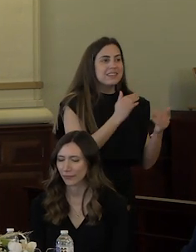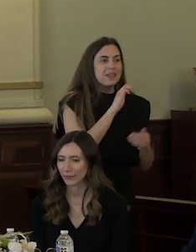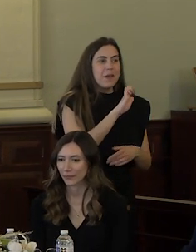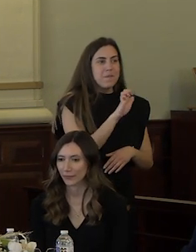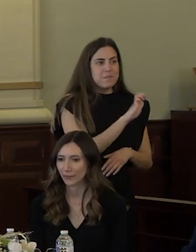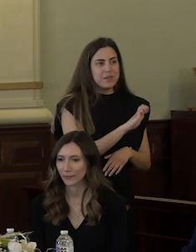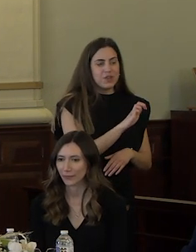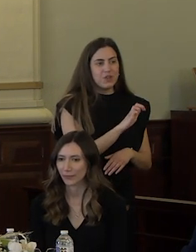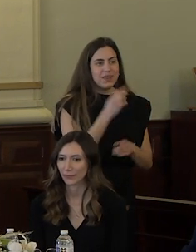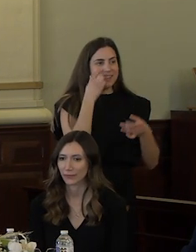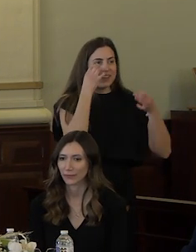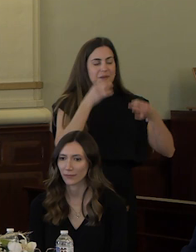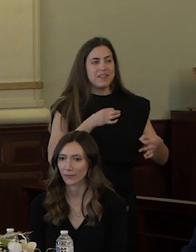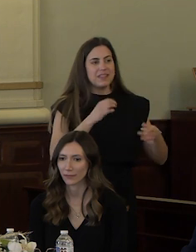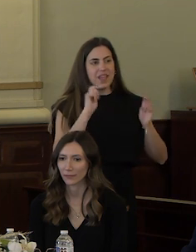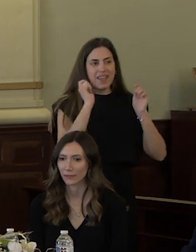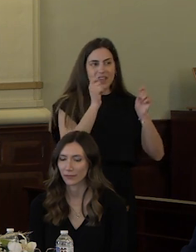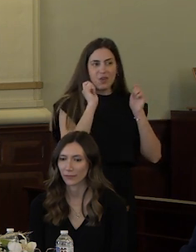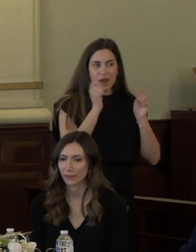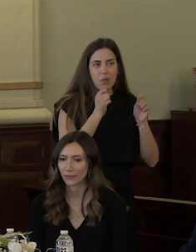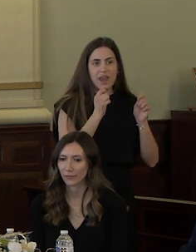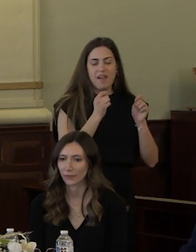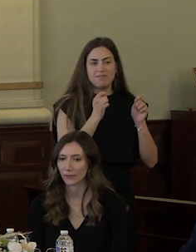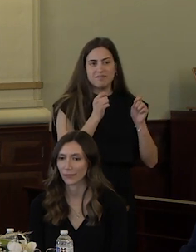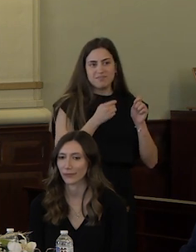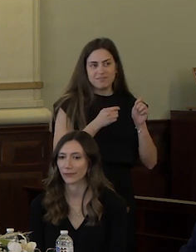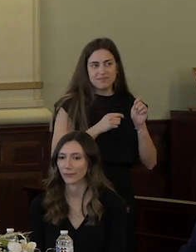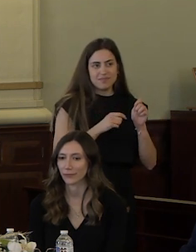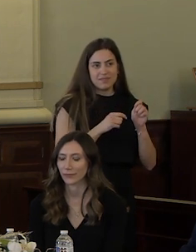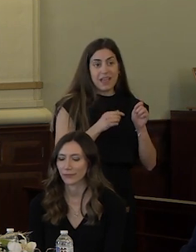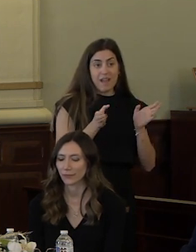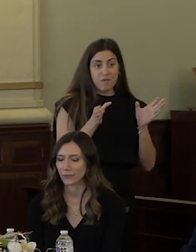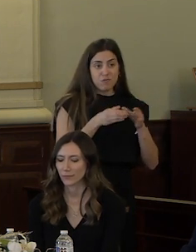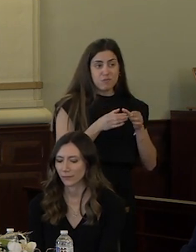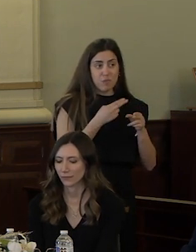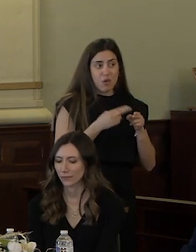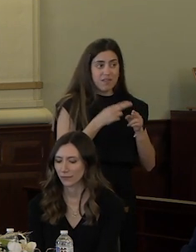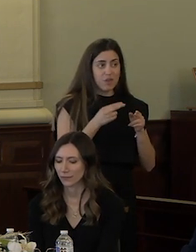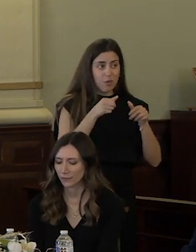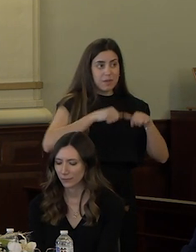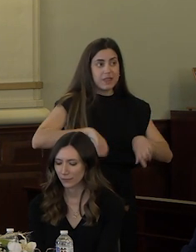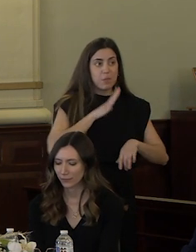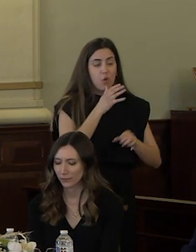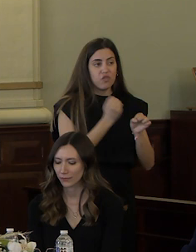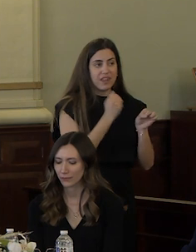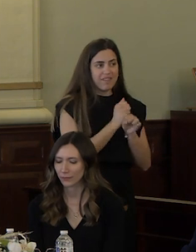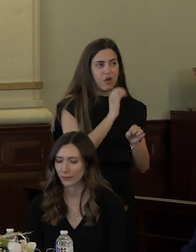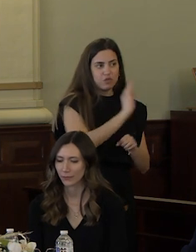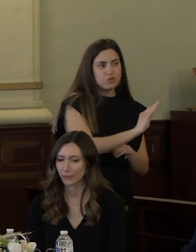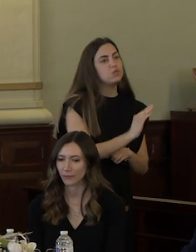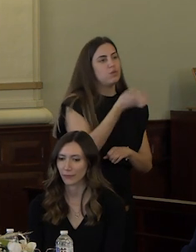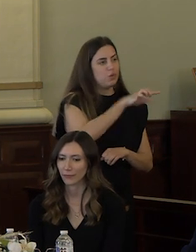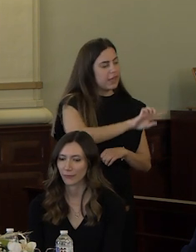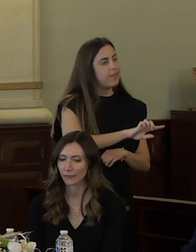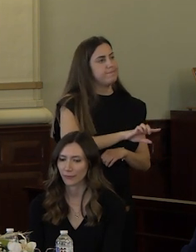realmente enhorabuena a la Corporación Municipal de Albacete por todo lo que estáis haciendo, por dejar una vaya ciudad que habéis dejado